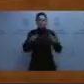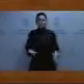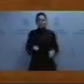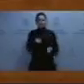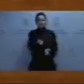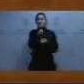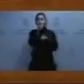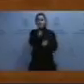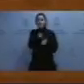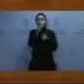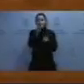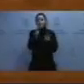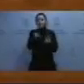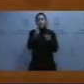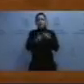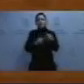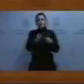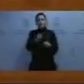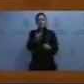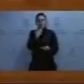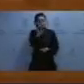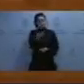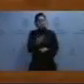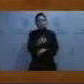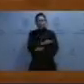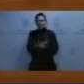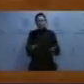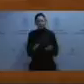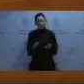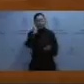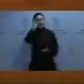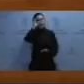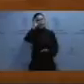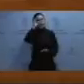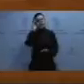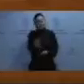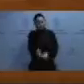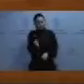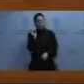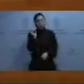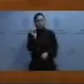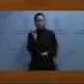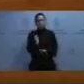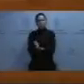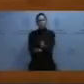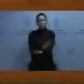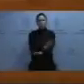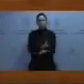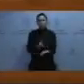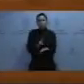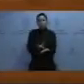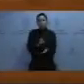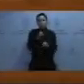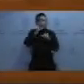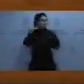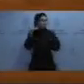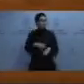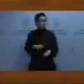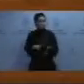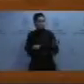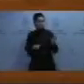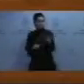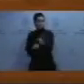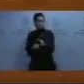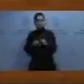a los indefensos familiares decir verdades muy claras y evidentes. Nos hemos estremecido con los relatos que contaron.